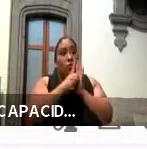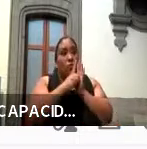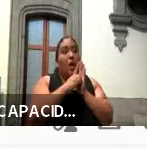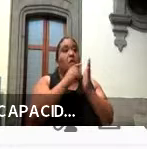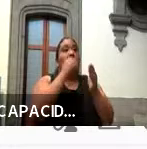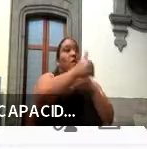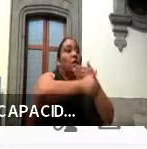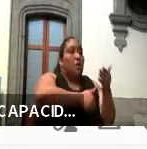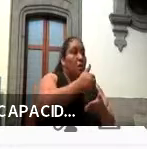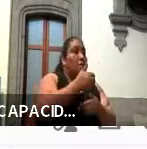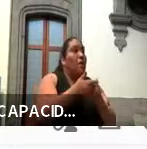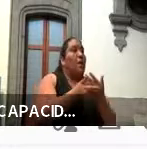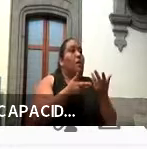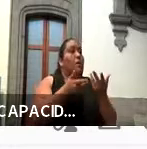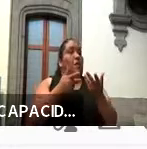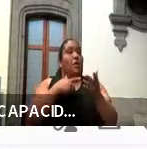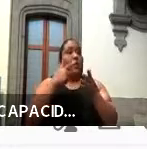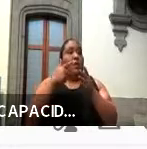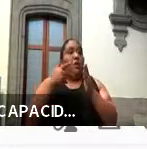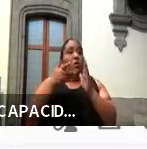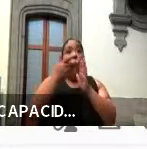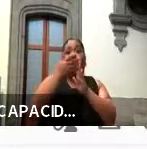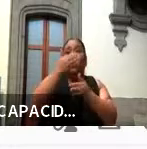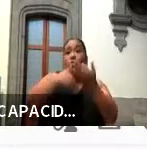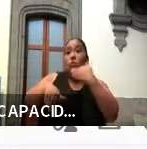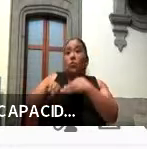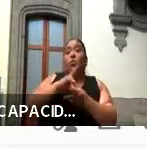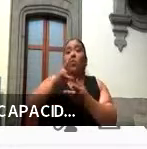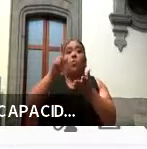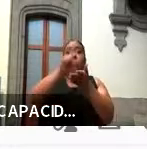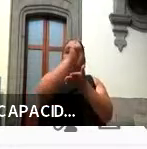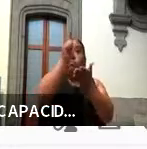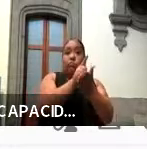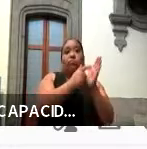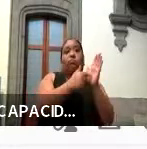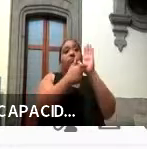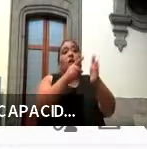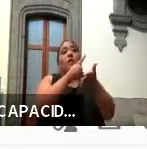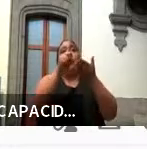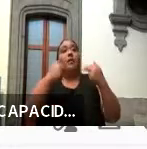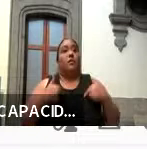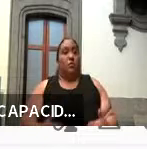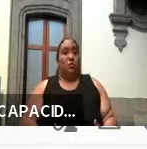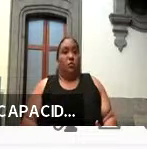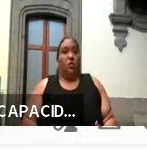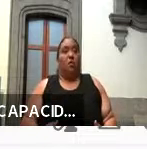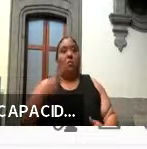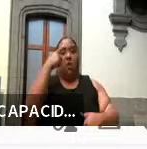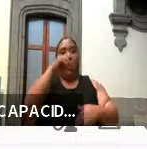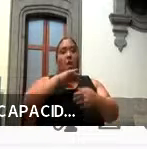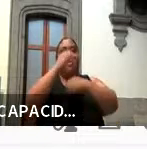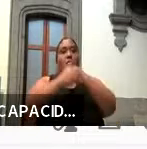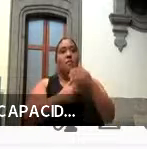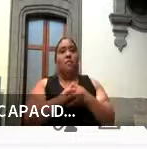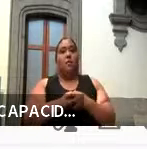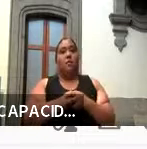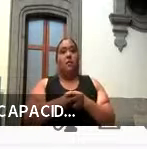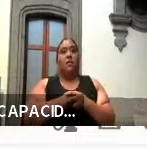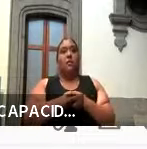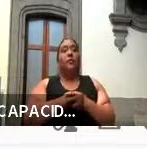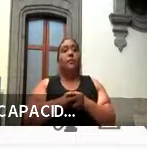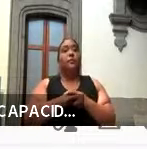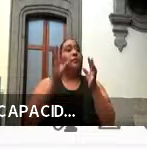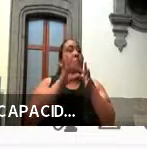de construcción de políticas públicas en derechos humanos. Concluyendo, hablamos de que las